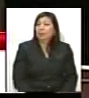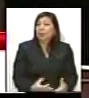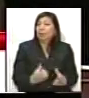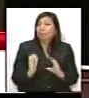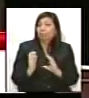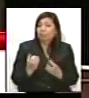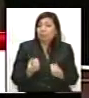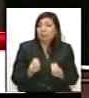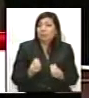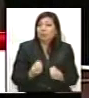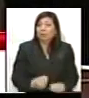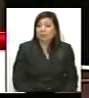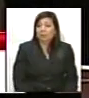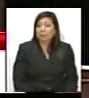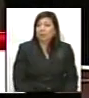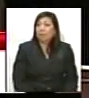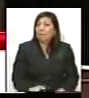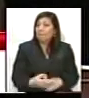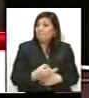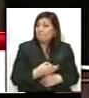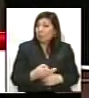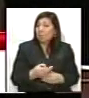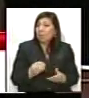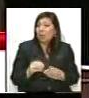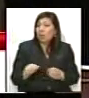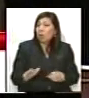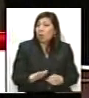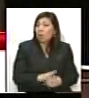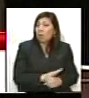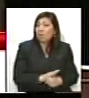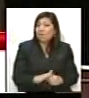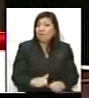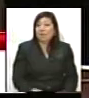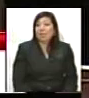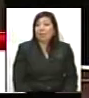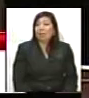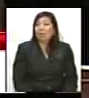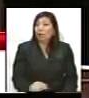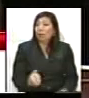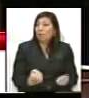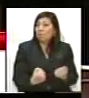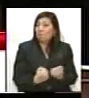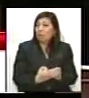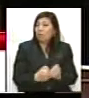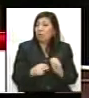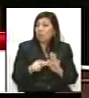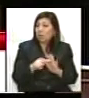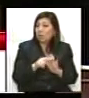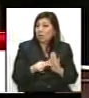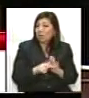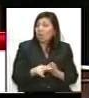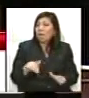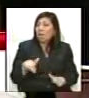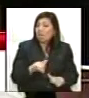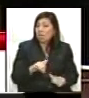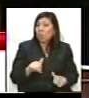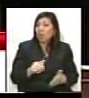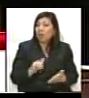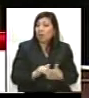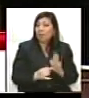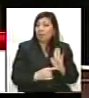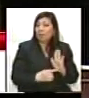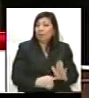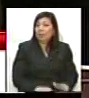de carga como de pasajeros interprovincial fuera cubierto y el legislativo nos apoyó con una norma similar a la que estamos